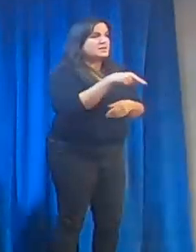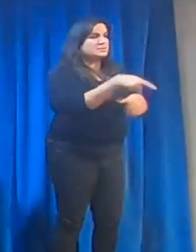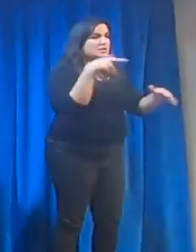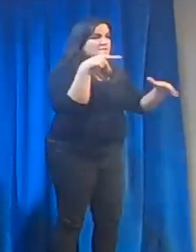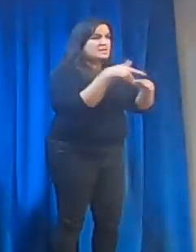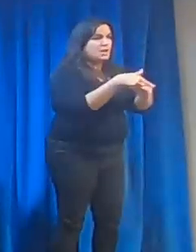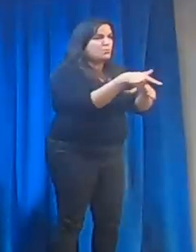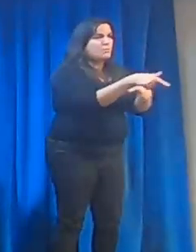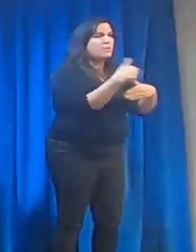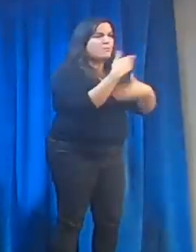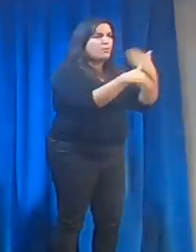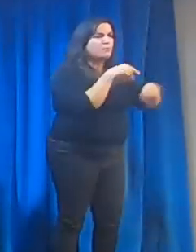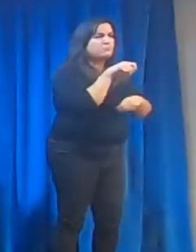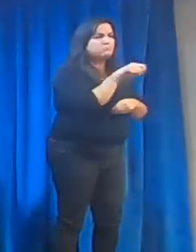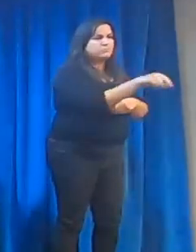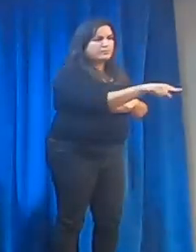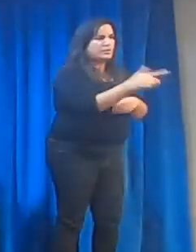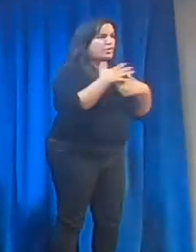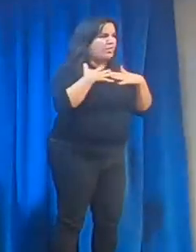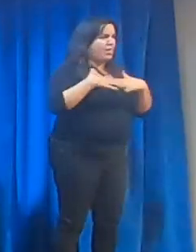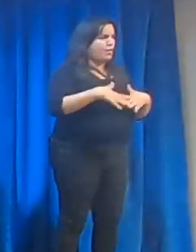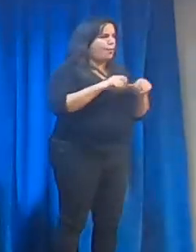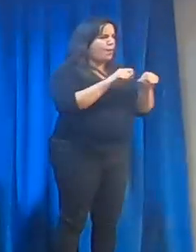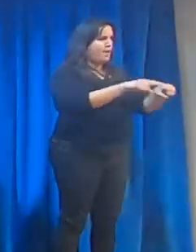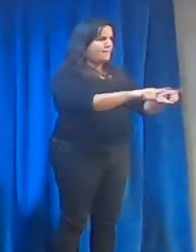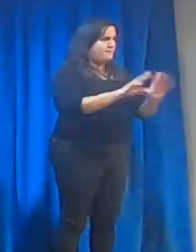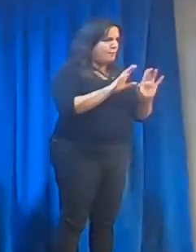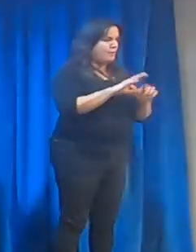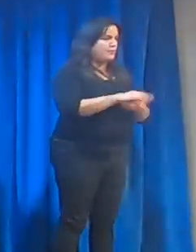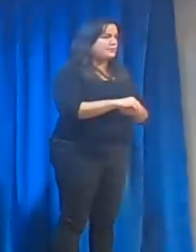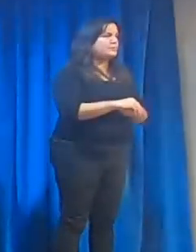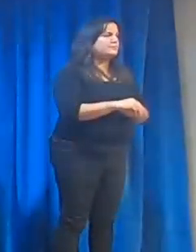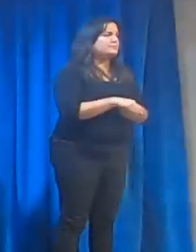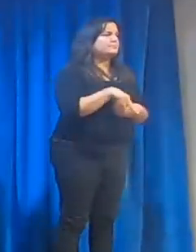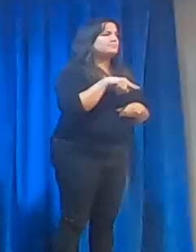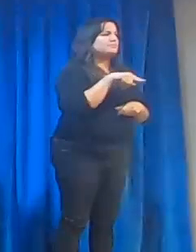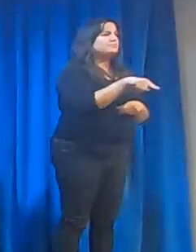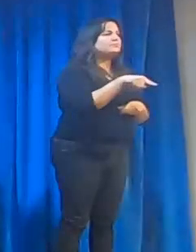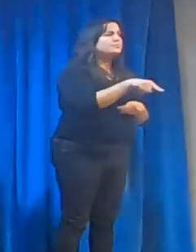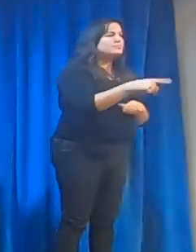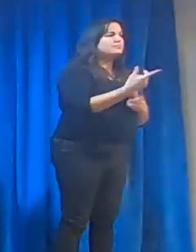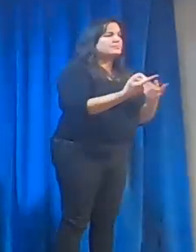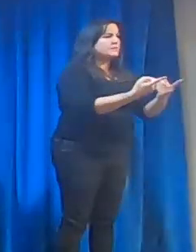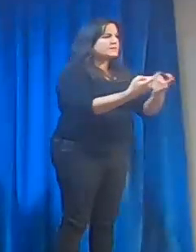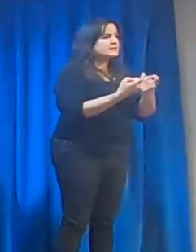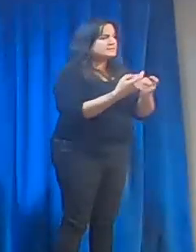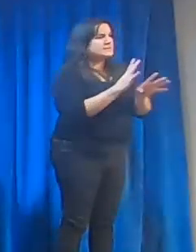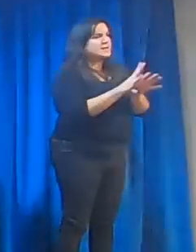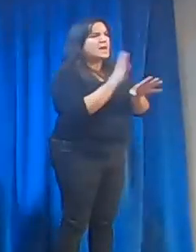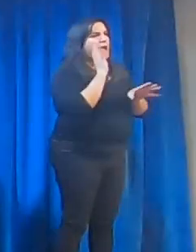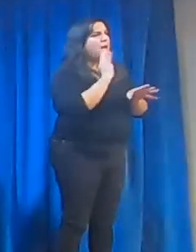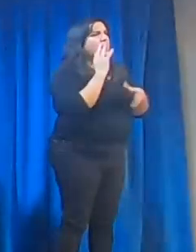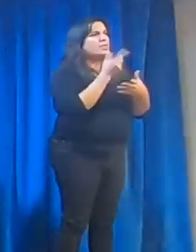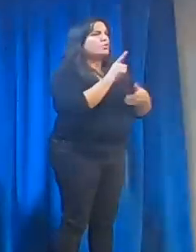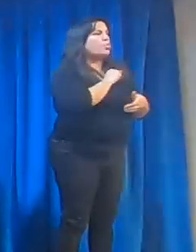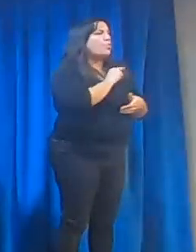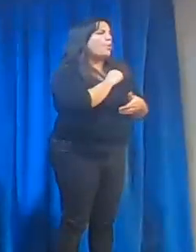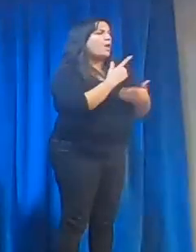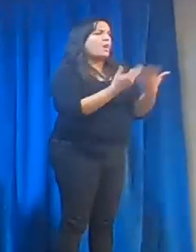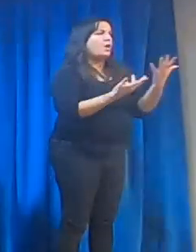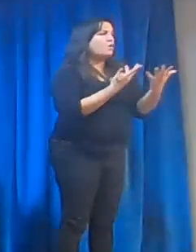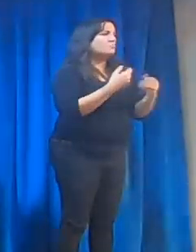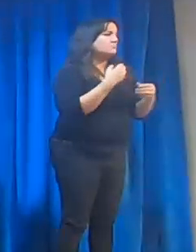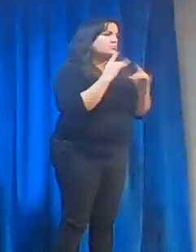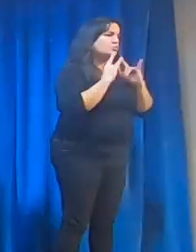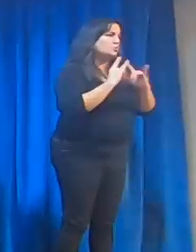un proceso corpóreo, el pequeñito duelo que necesita hacer por algo que le pasó.